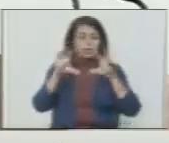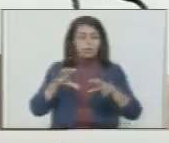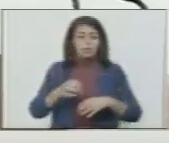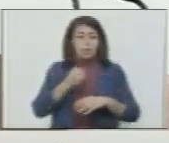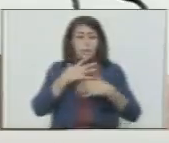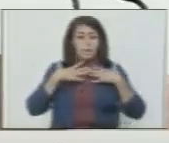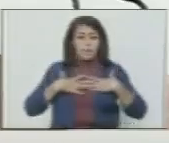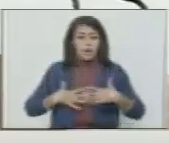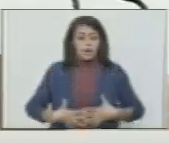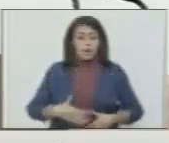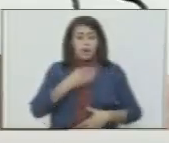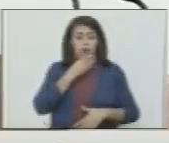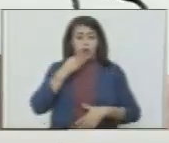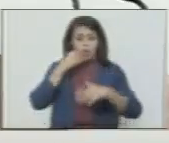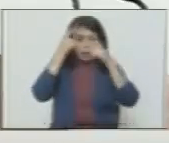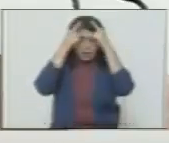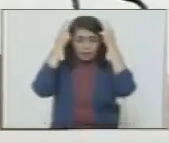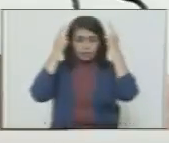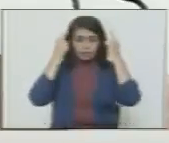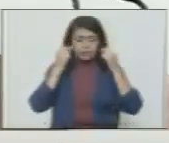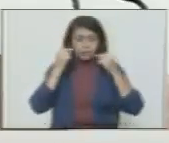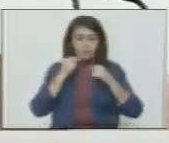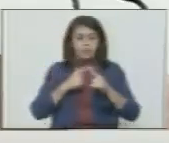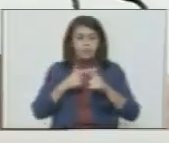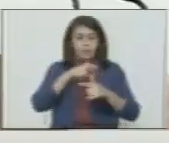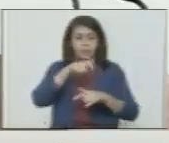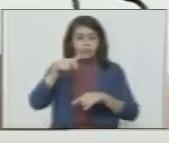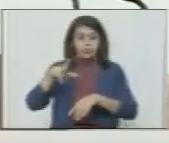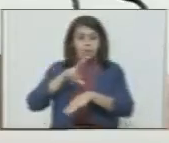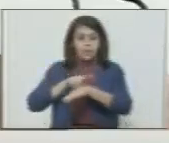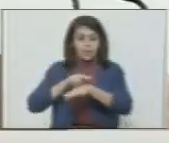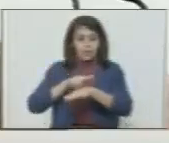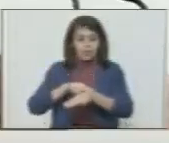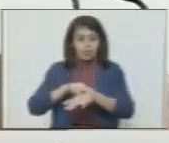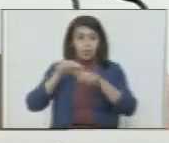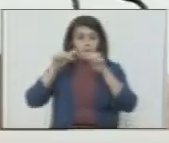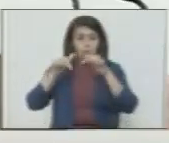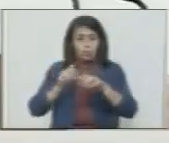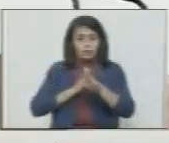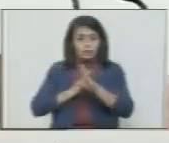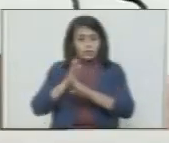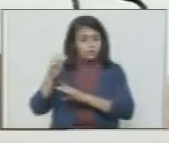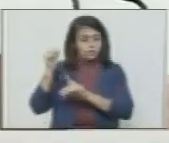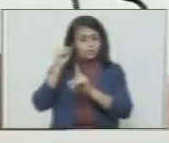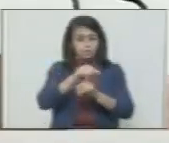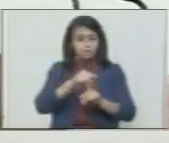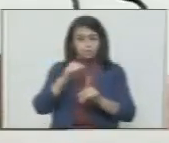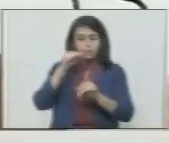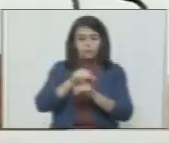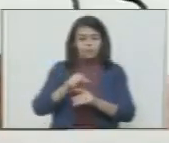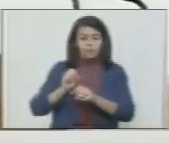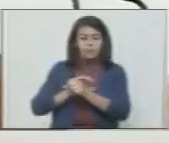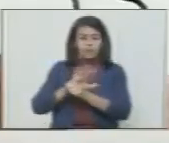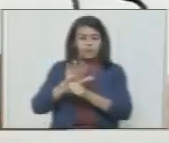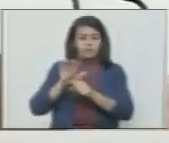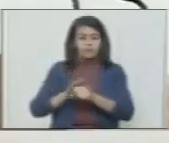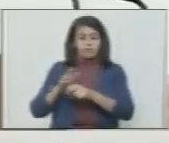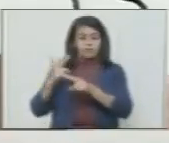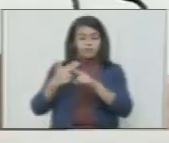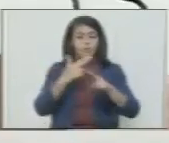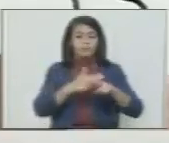batas blancas, miles de jóvenes, enfermeras y enfermeros y el personal de salud, hoy sigue dando la batalla por esta